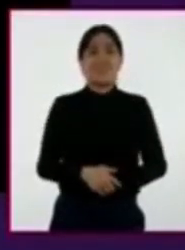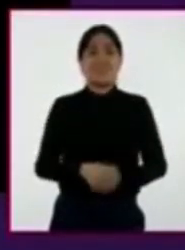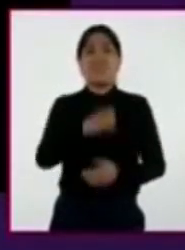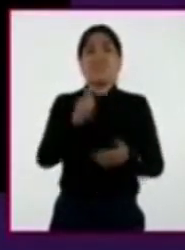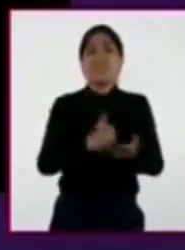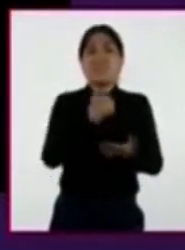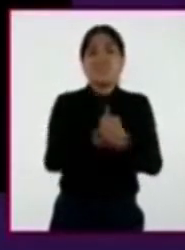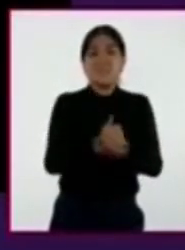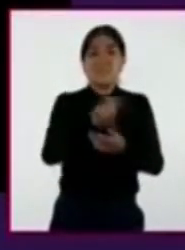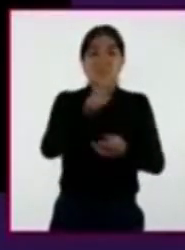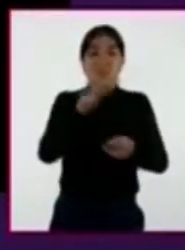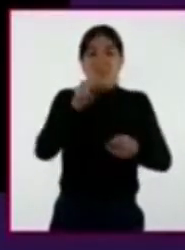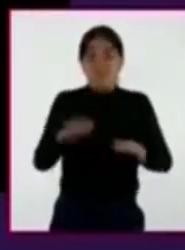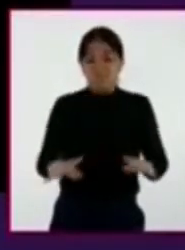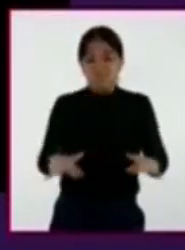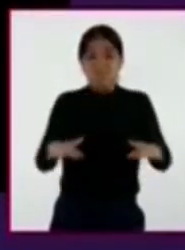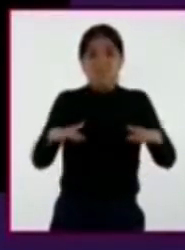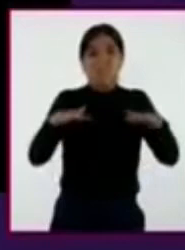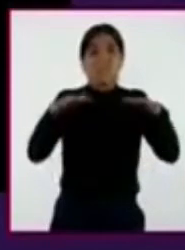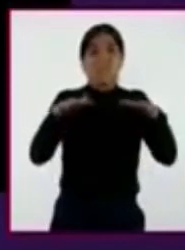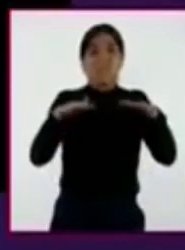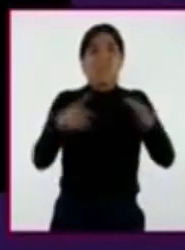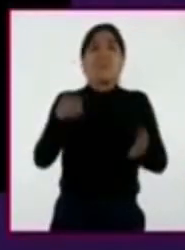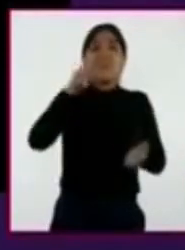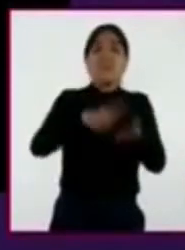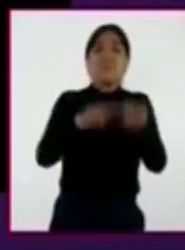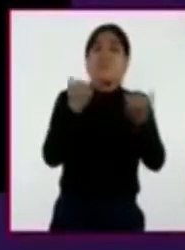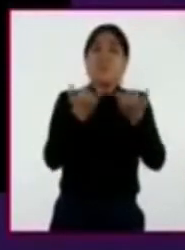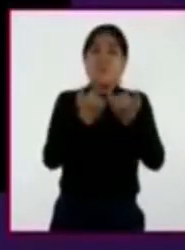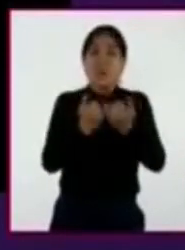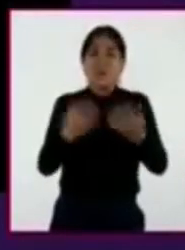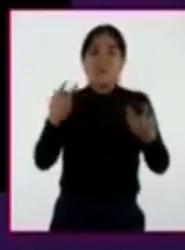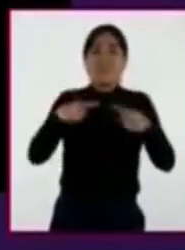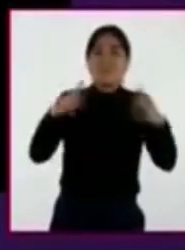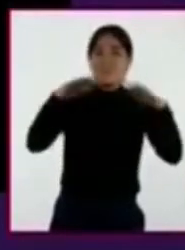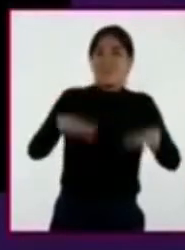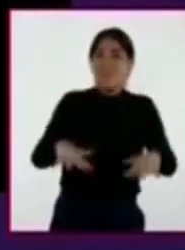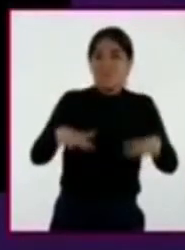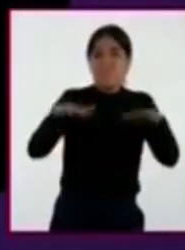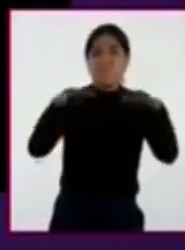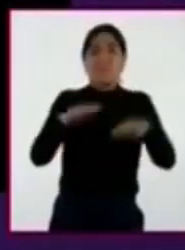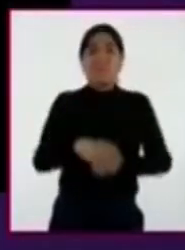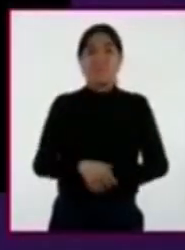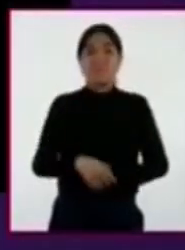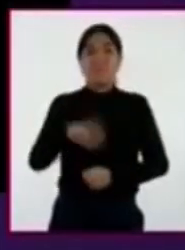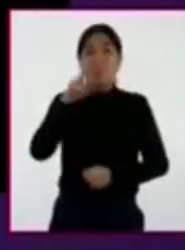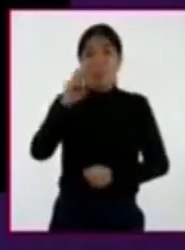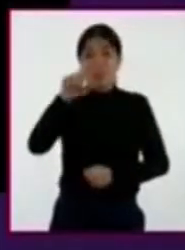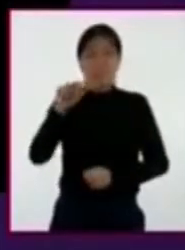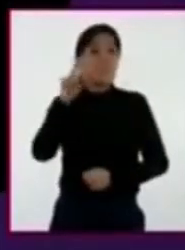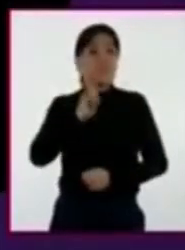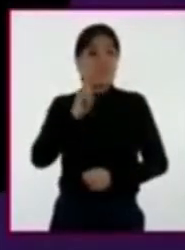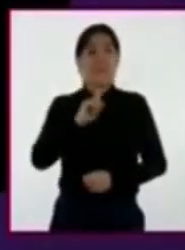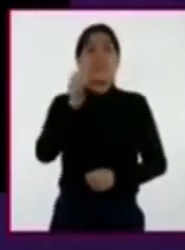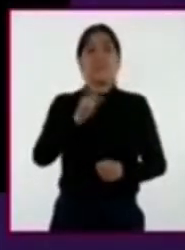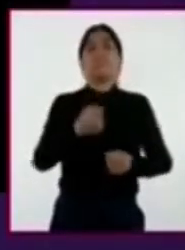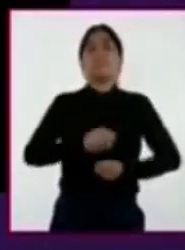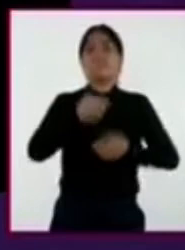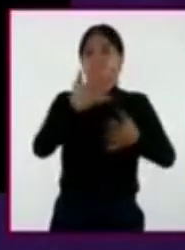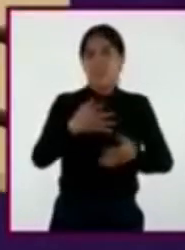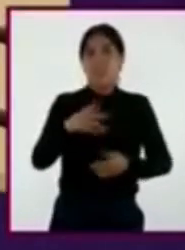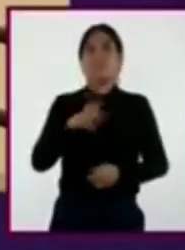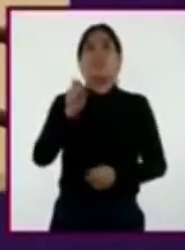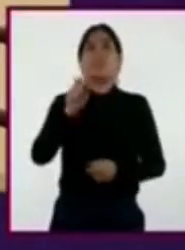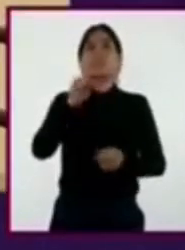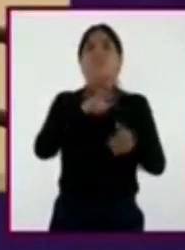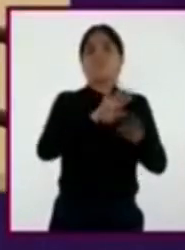Te hundes, nos hundes contigo. Pola era una poeta, no solo era una videoasta,